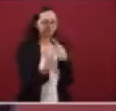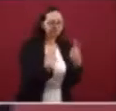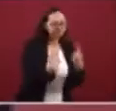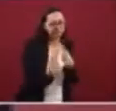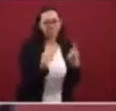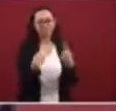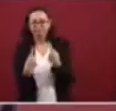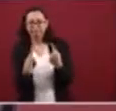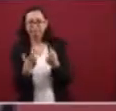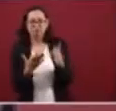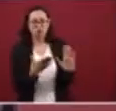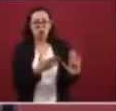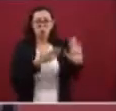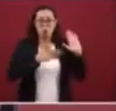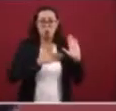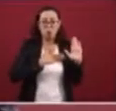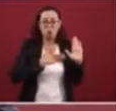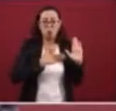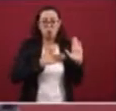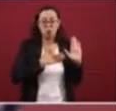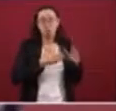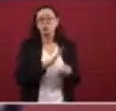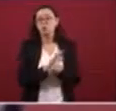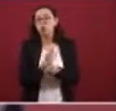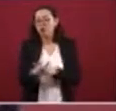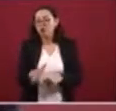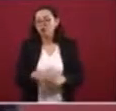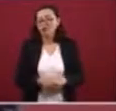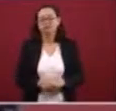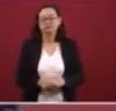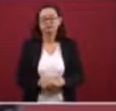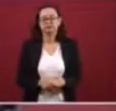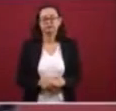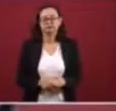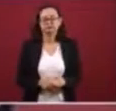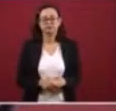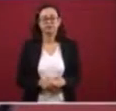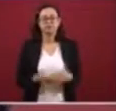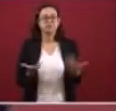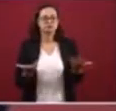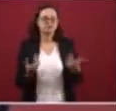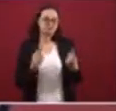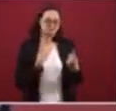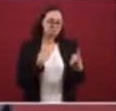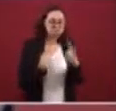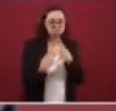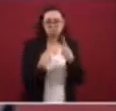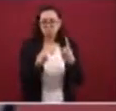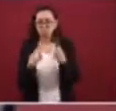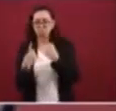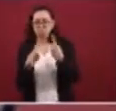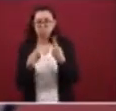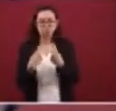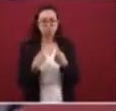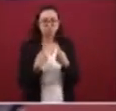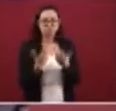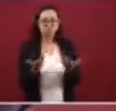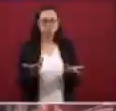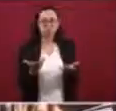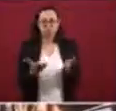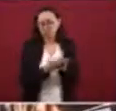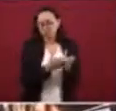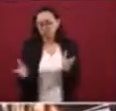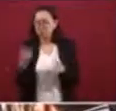Un compromiso era de que cuando se está dialogando no hay demandas.